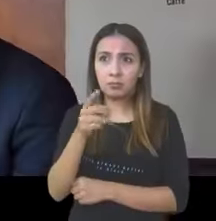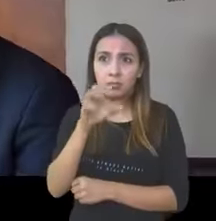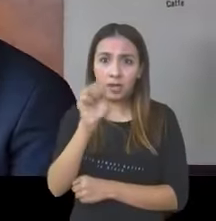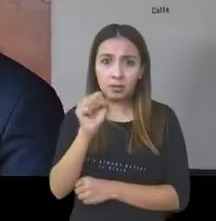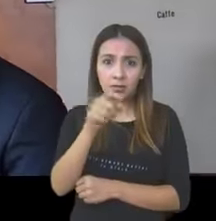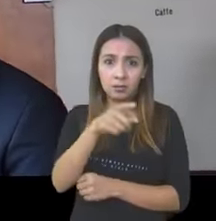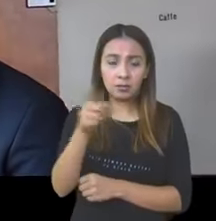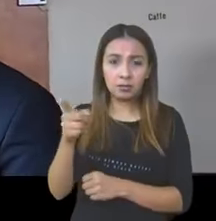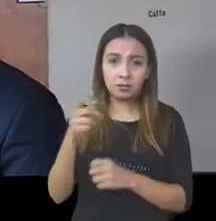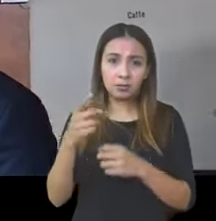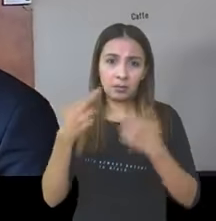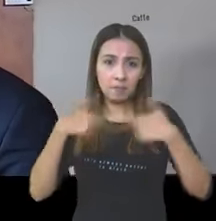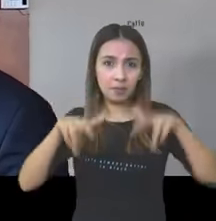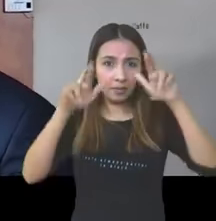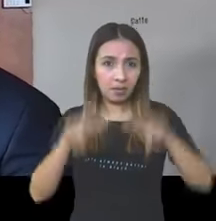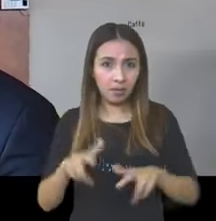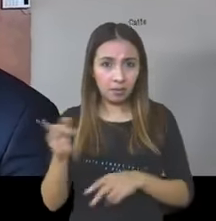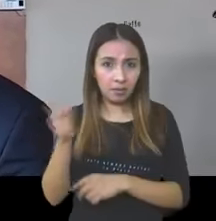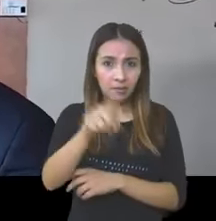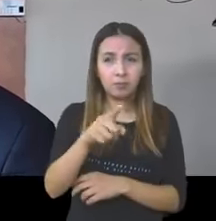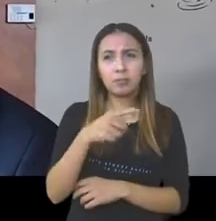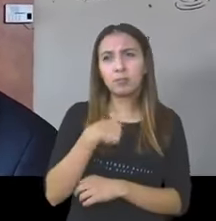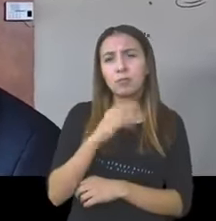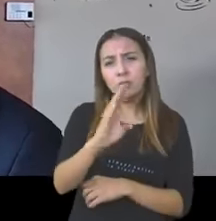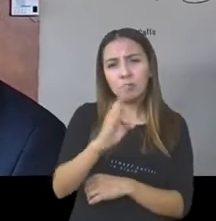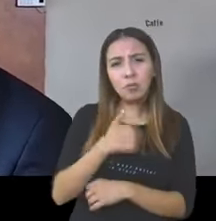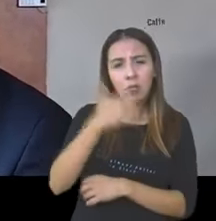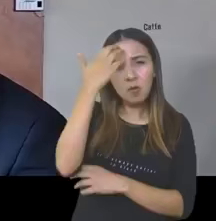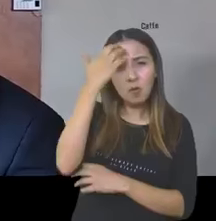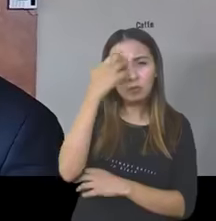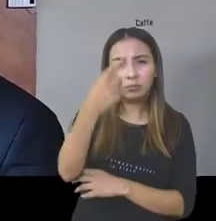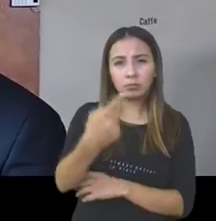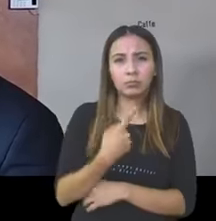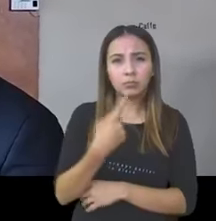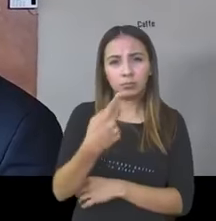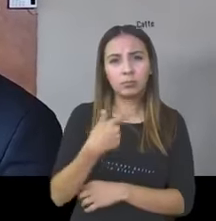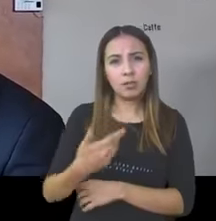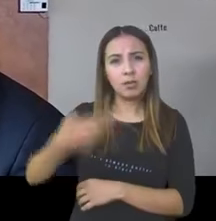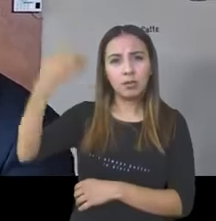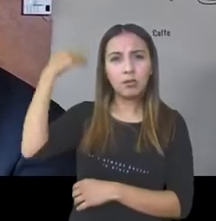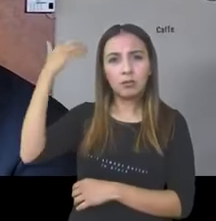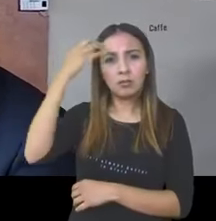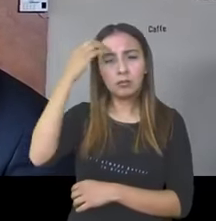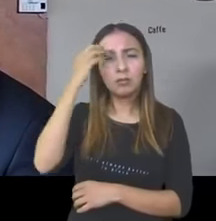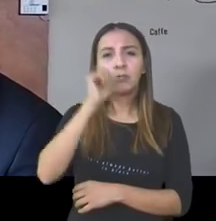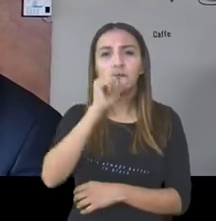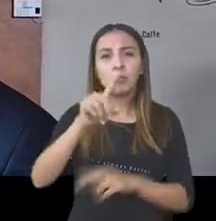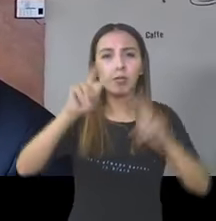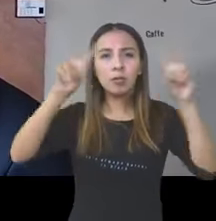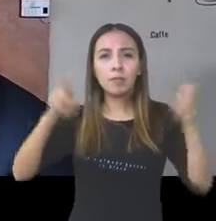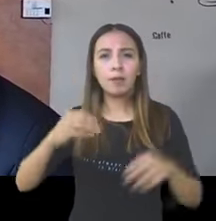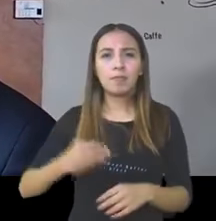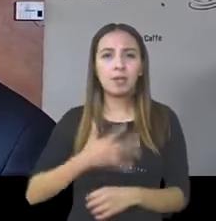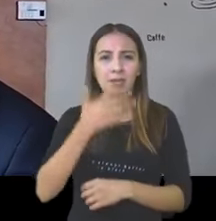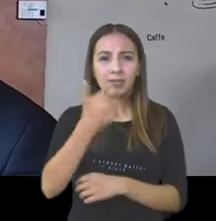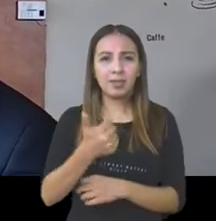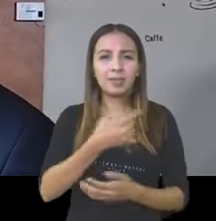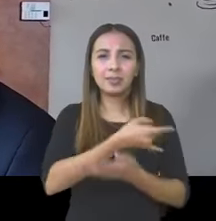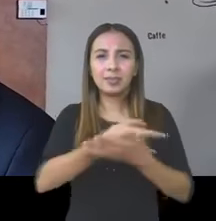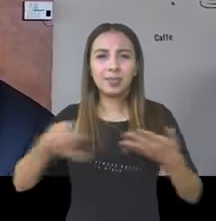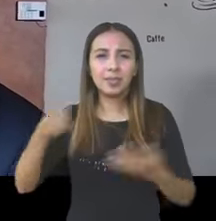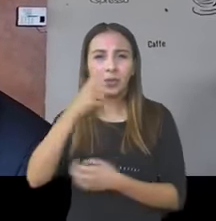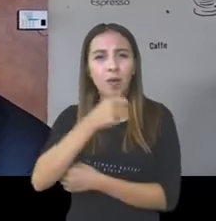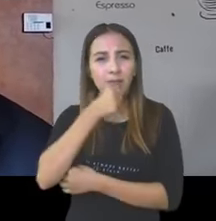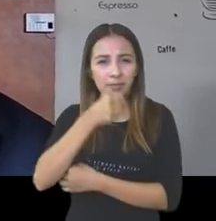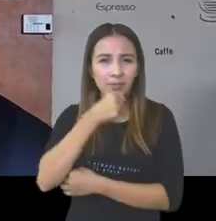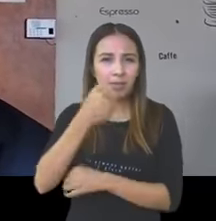abogado, y te digo de tú con respeto, nos conocemos también. Ya tengo tiempo que te conocí en un tema de bienestar, de un cheque de una señora, de una viejita.